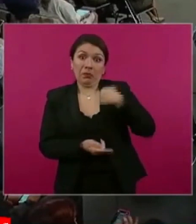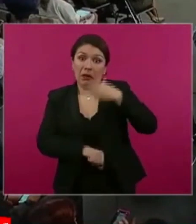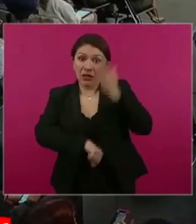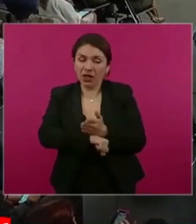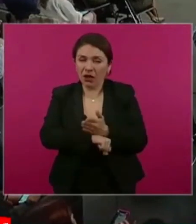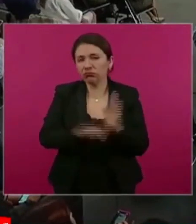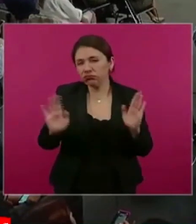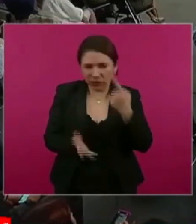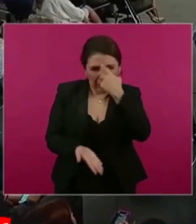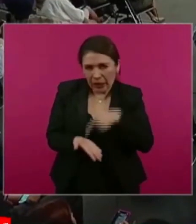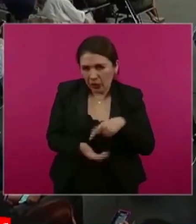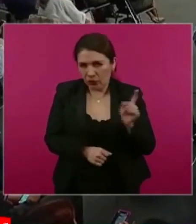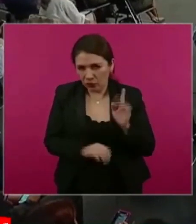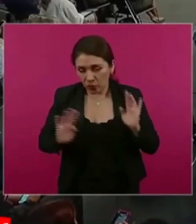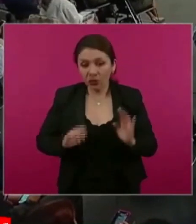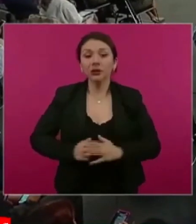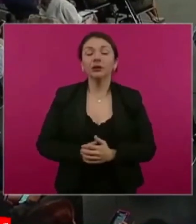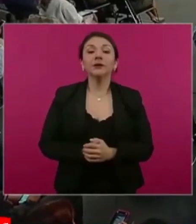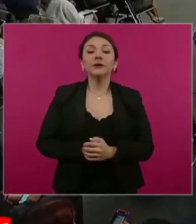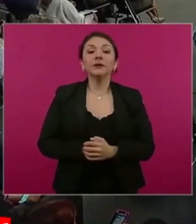sancionen. Nada más,